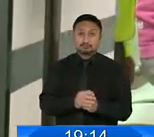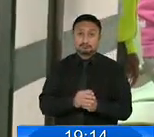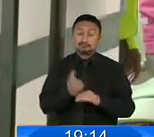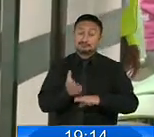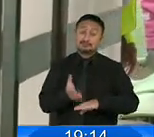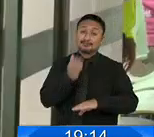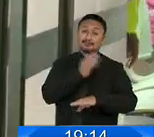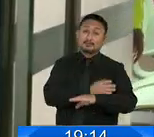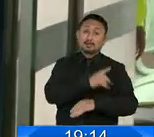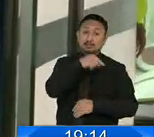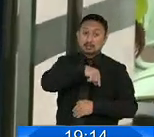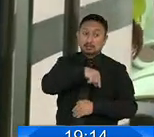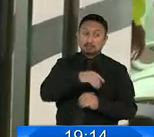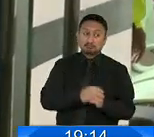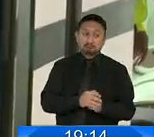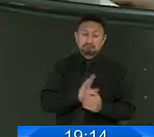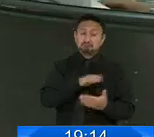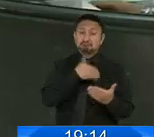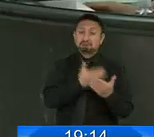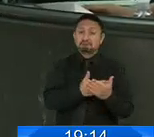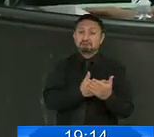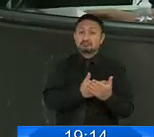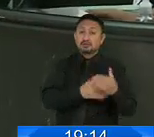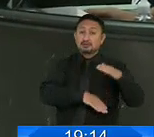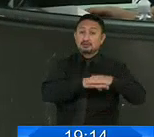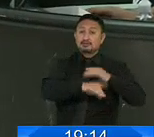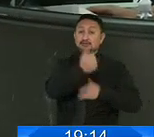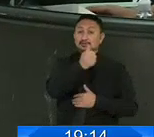anteriormente aquí fallecían hasta 10 personas al mes.